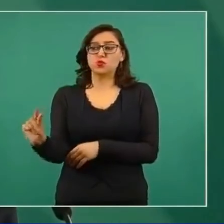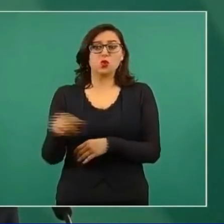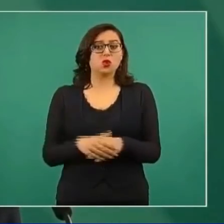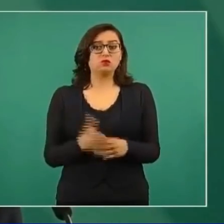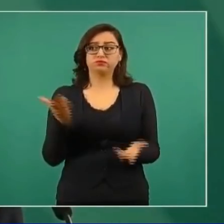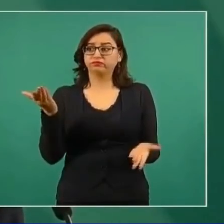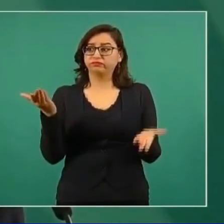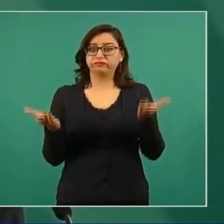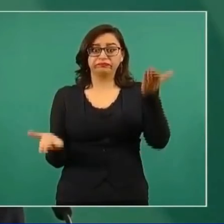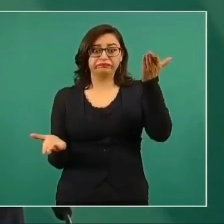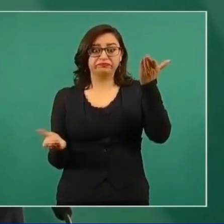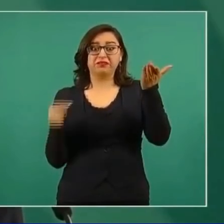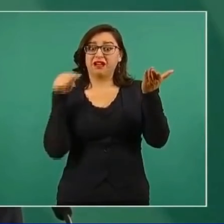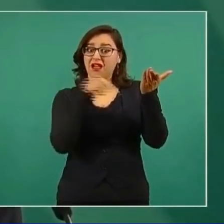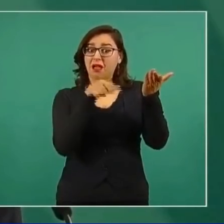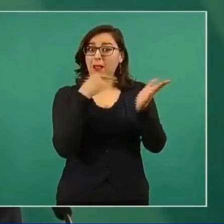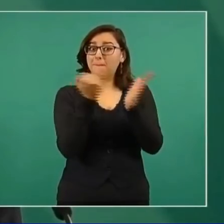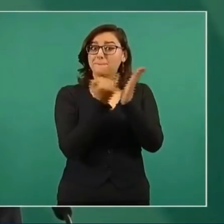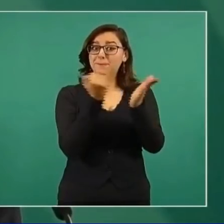Proporcionalmente.